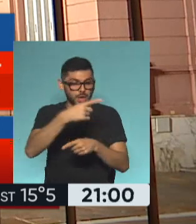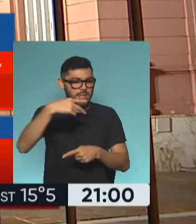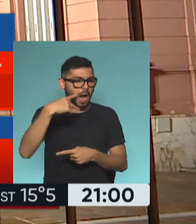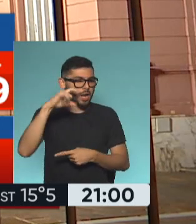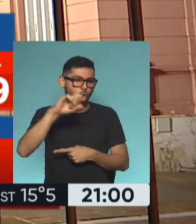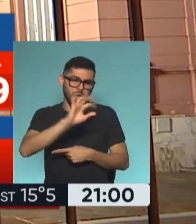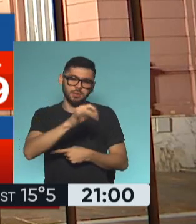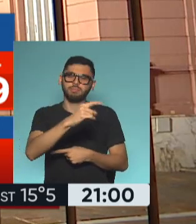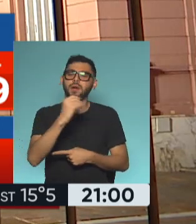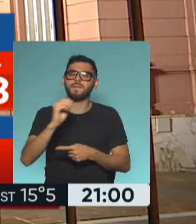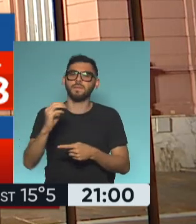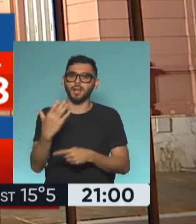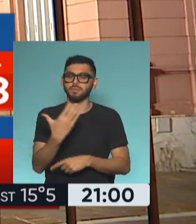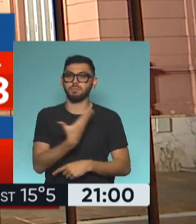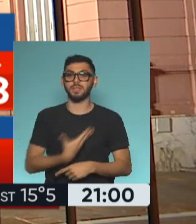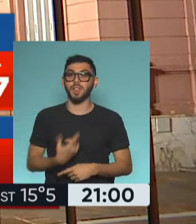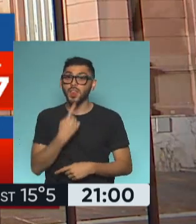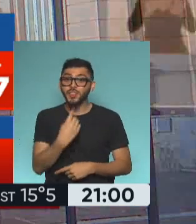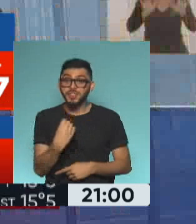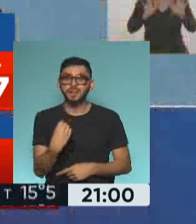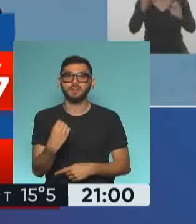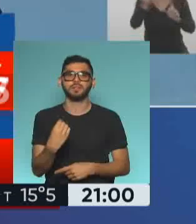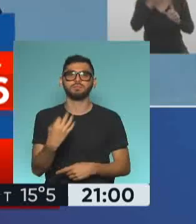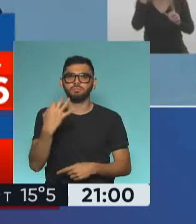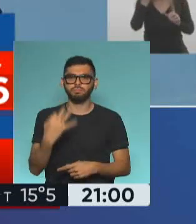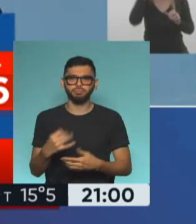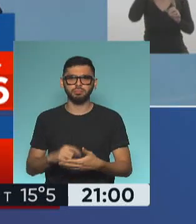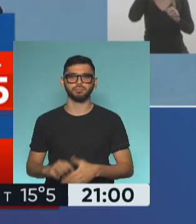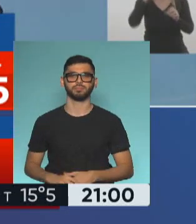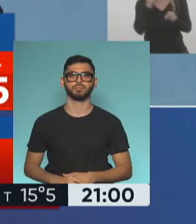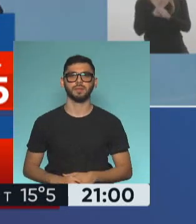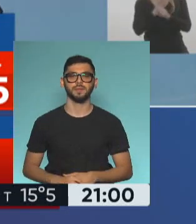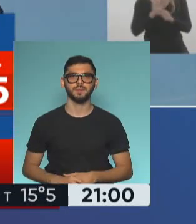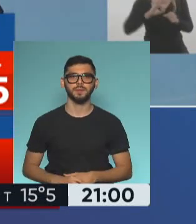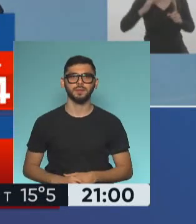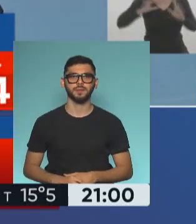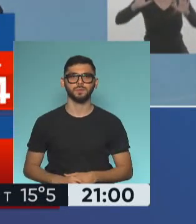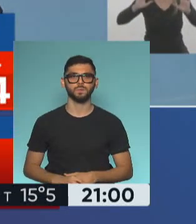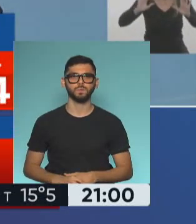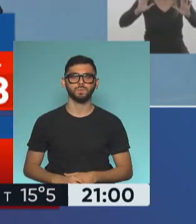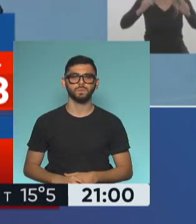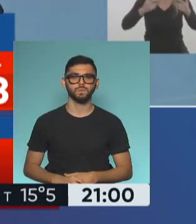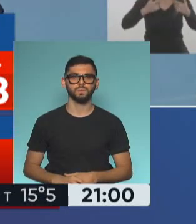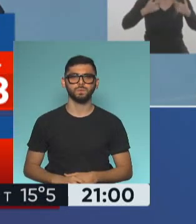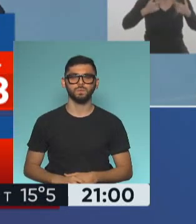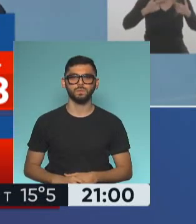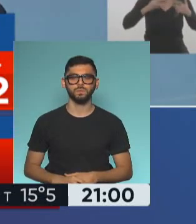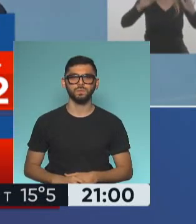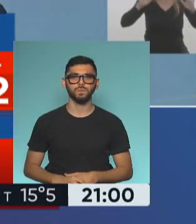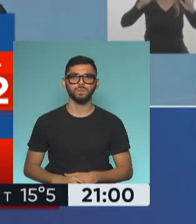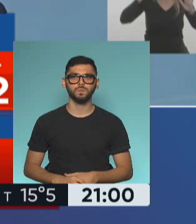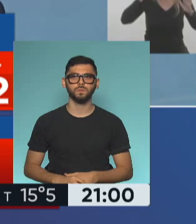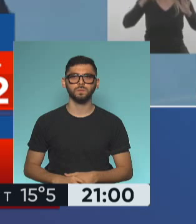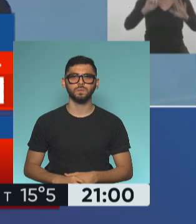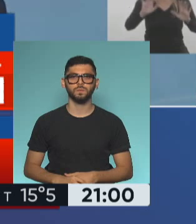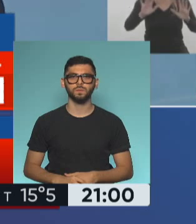el presidente dice que no se pueden o no importa cuántas medidas tomemos si una minoría incumple esas